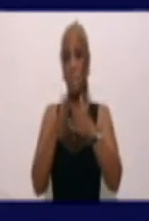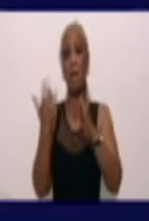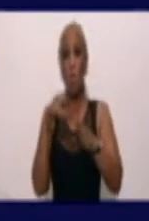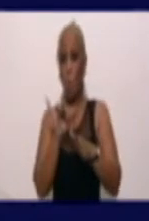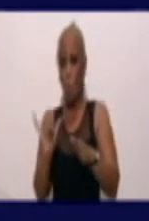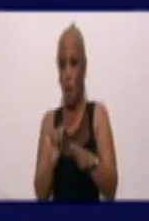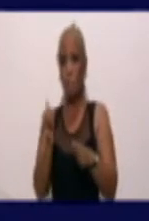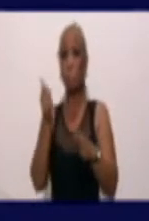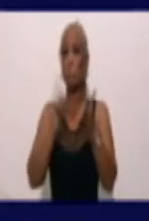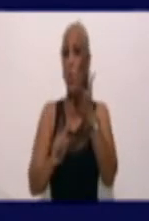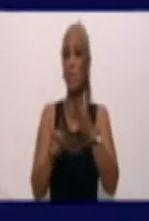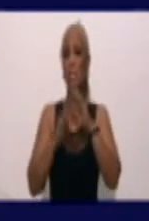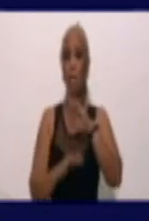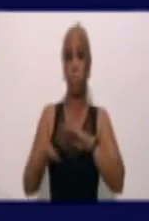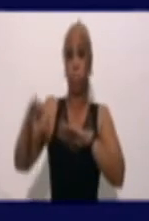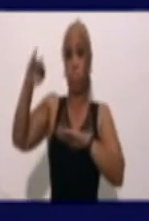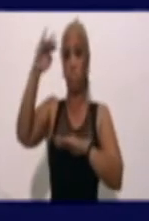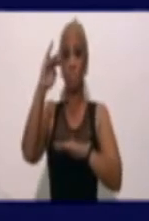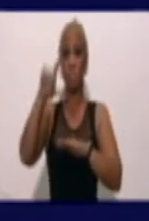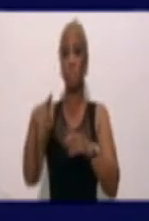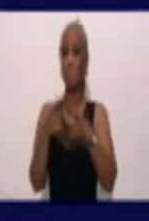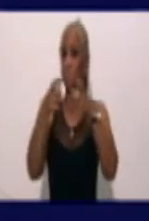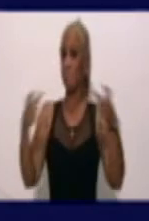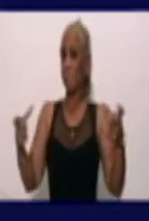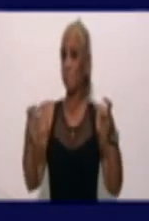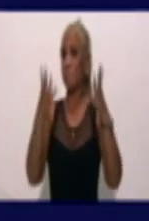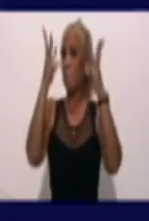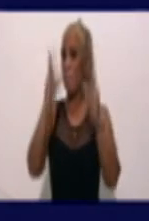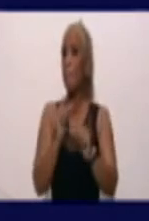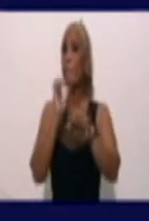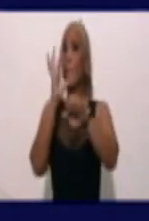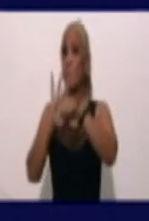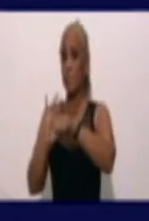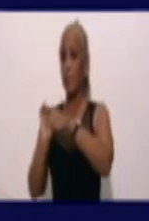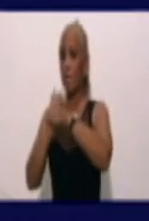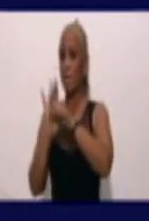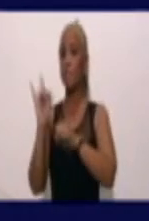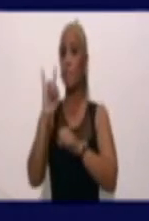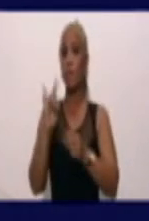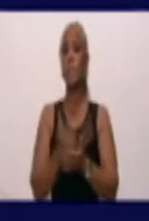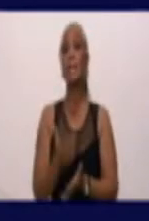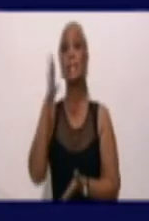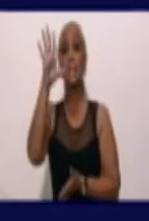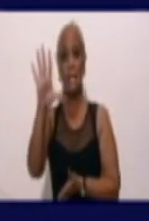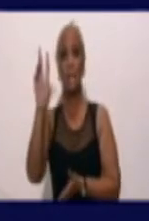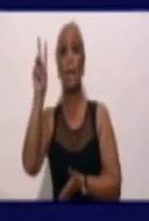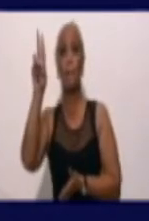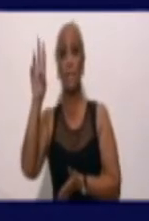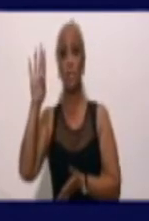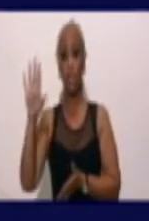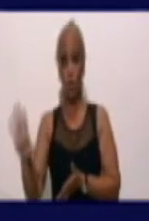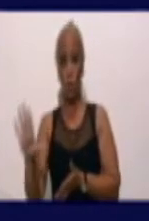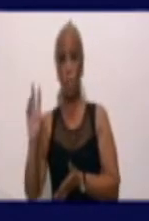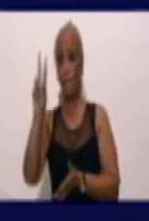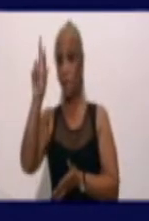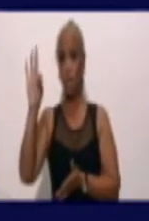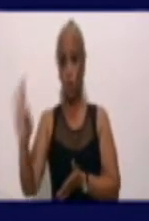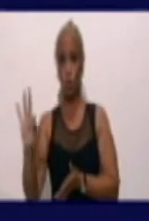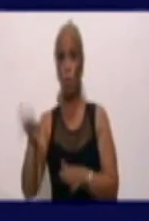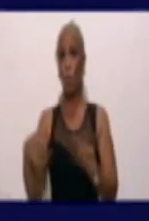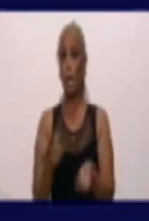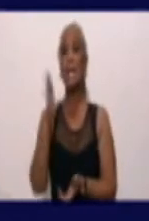que está con una alta incidencia en la positividad, y ya lo ven, de 528, pues 221 positivas, y eso habla